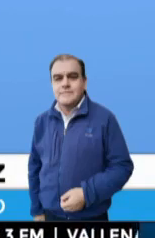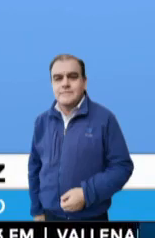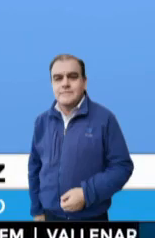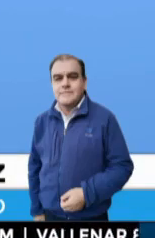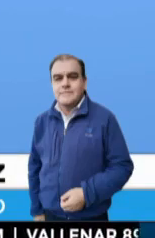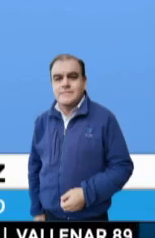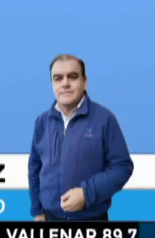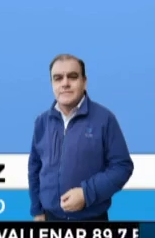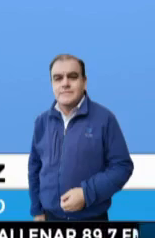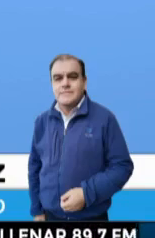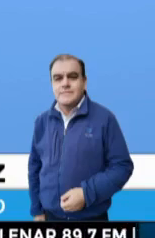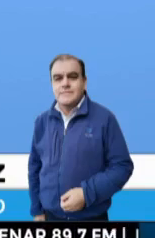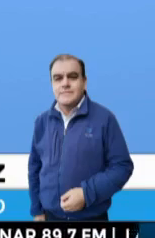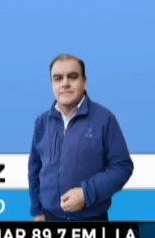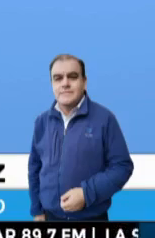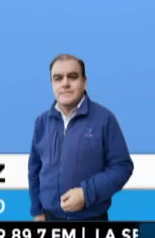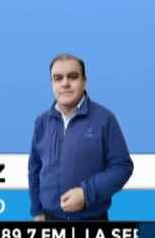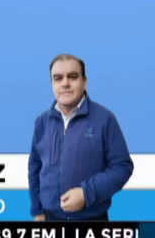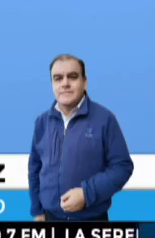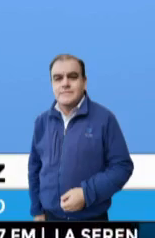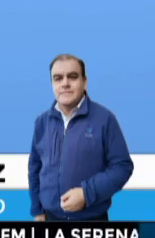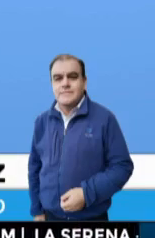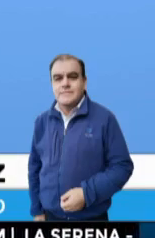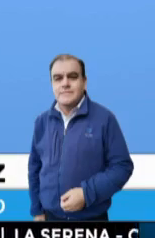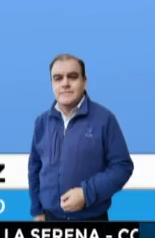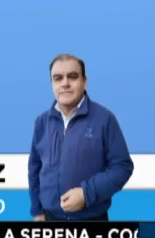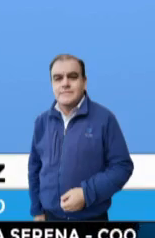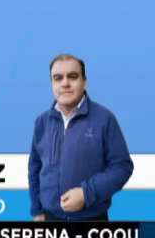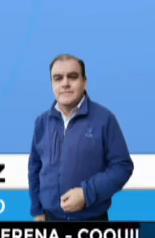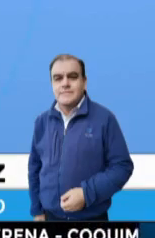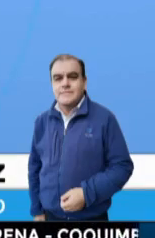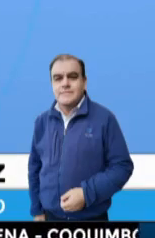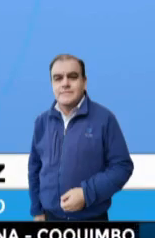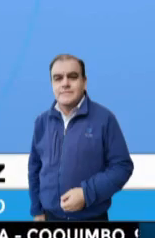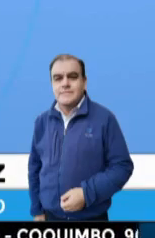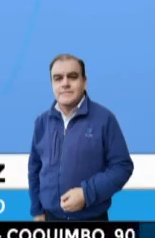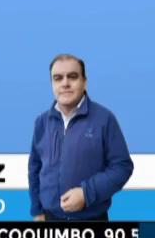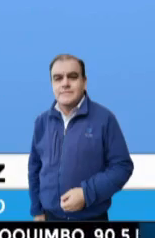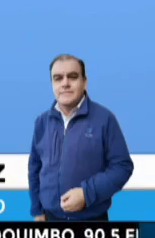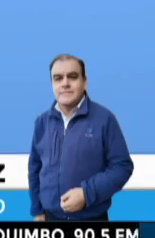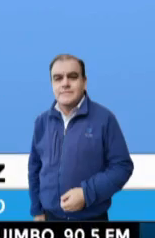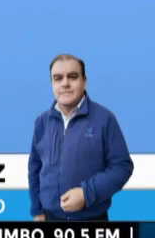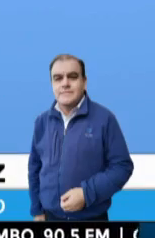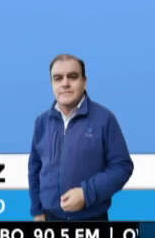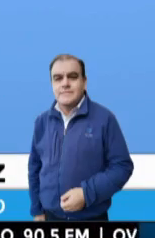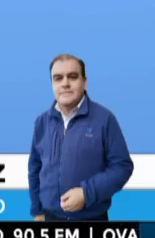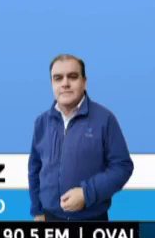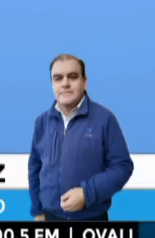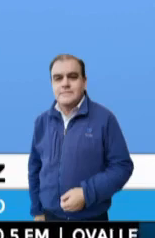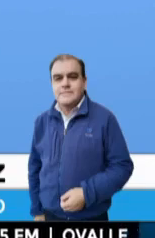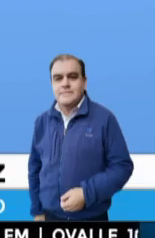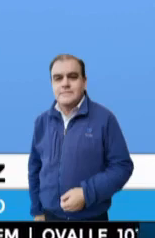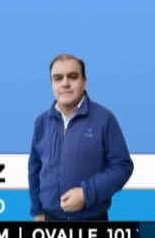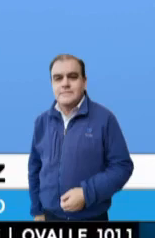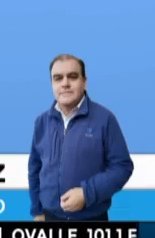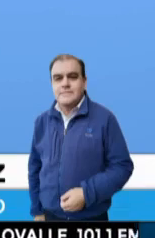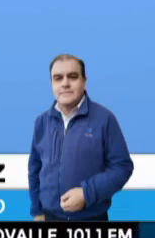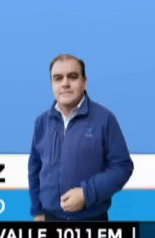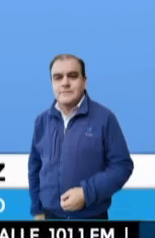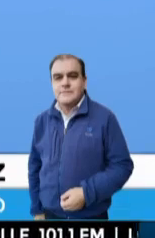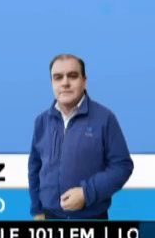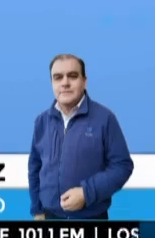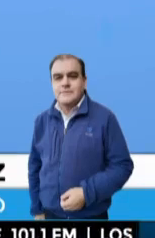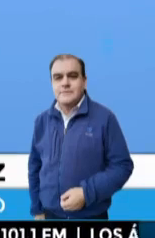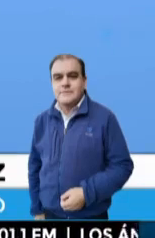importantísima en todas las calles aledañas, porque muchas personas van rumbo a su trabajo y se han encontrado con estos desvíos y estos cierres de las calles. Presencia